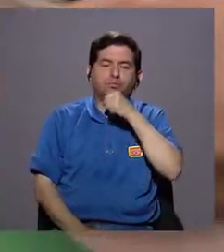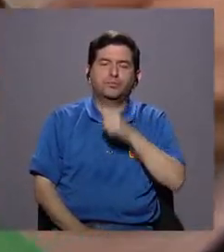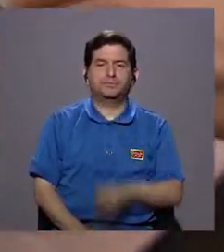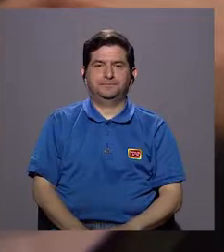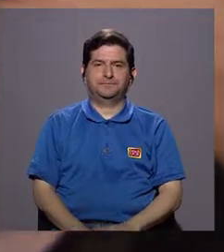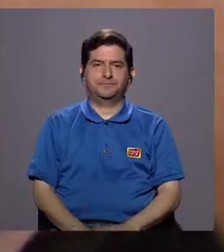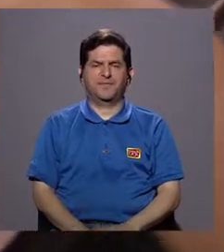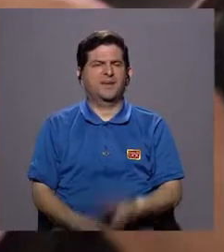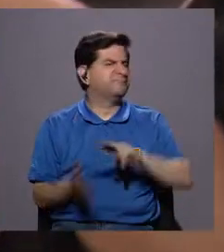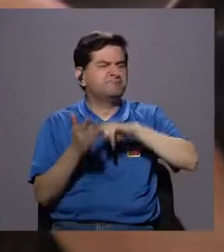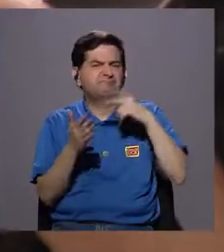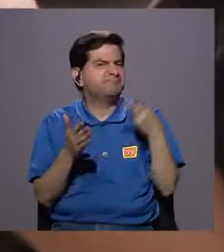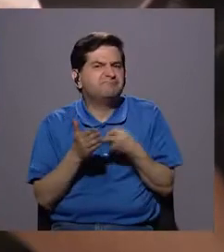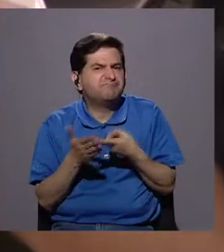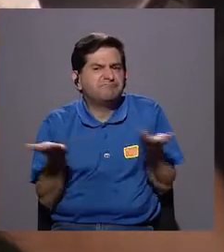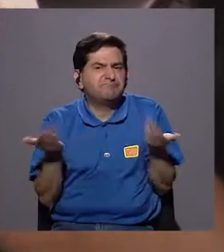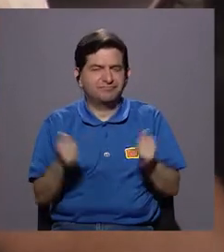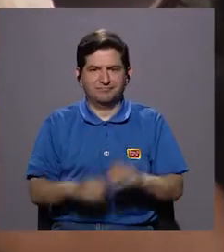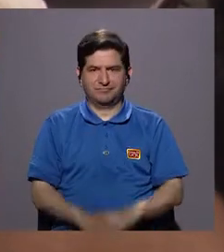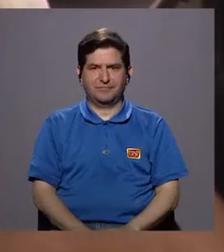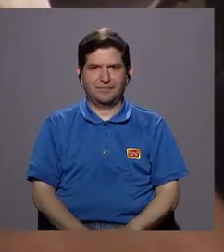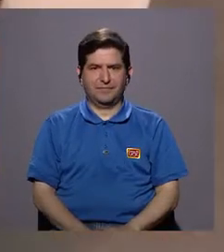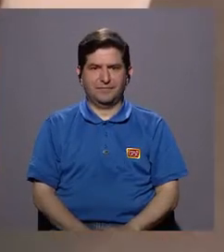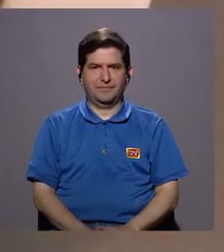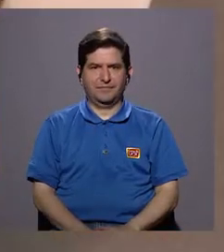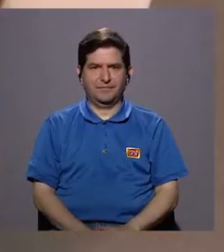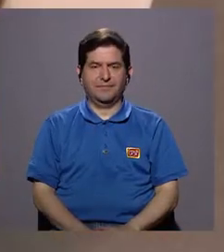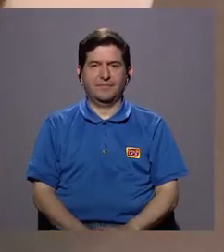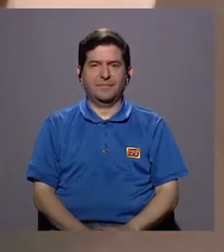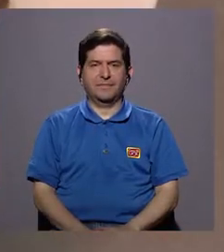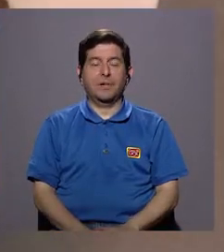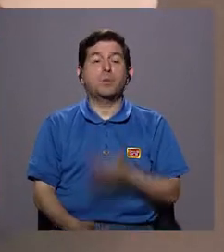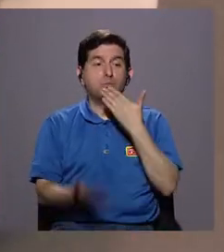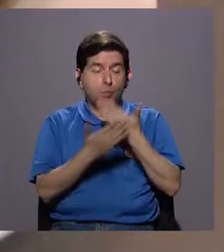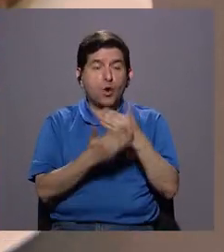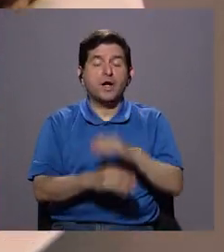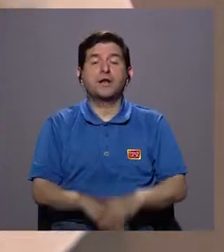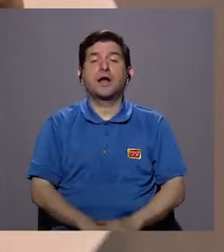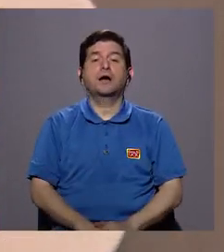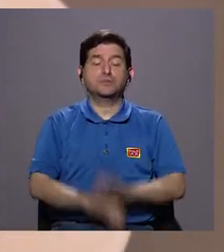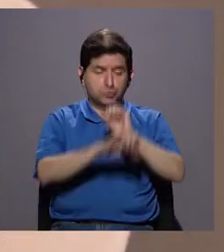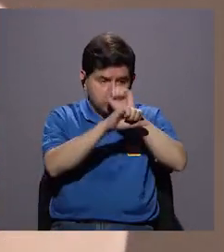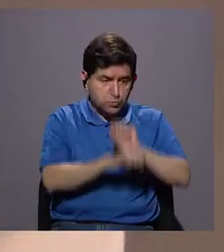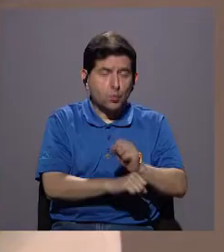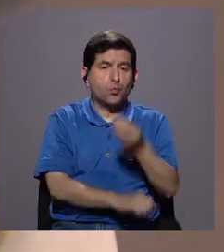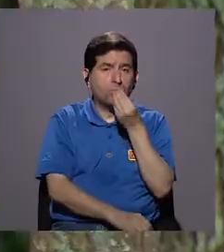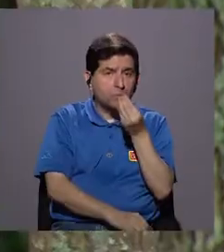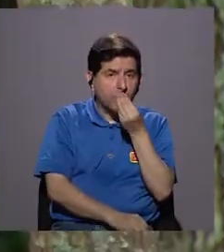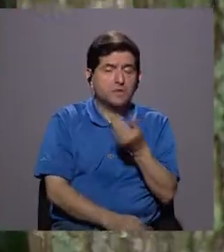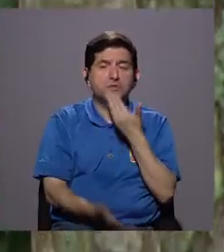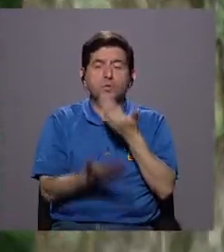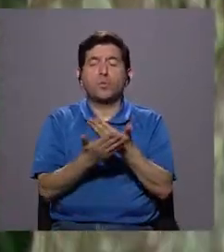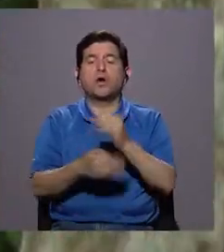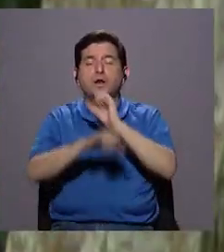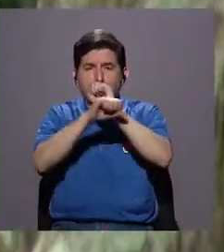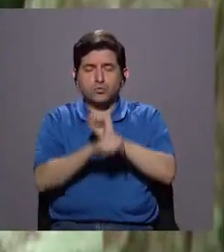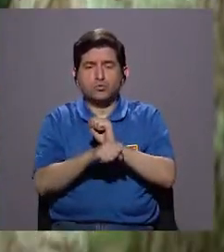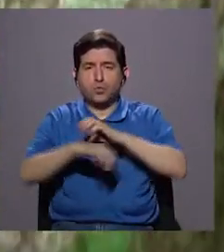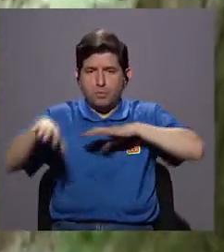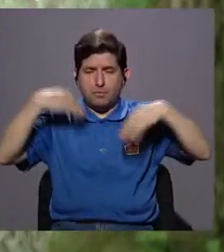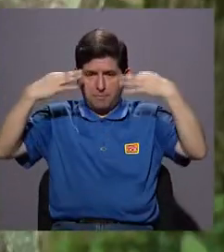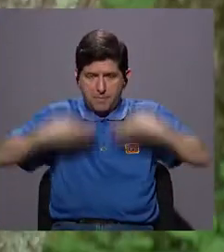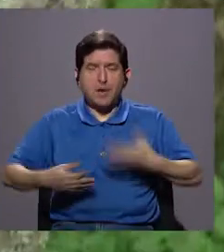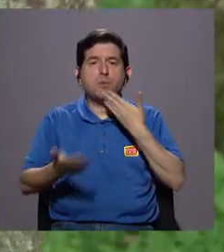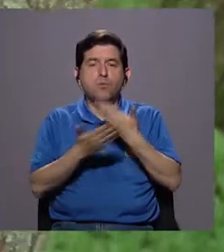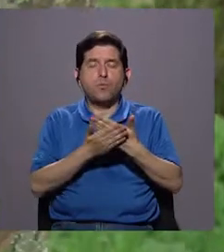Ahora, ¿a qué me refiero? Por ejemplo, con buenos hábitos de alimentación, con buenos hábitos de ejercicio y con